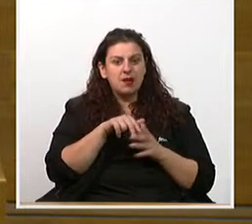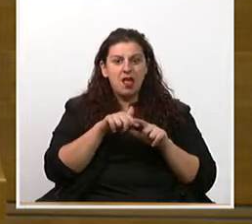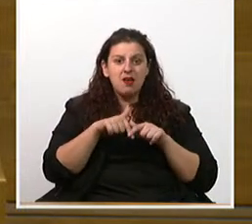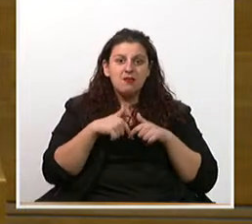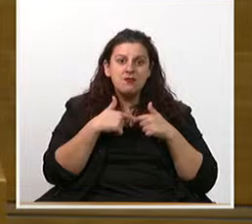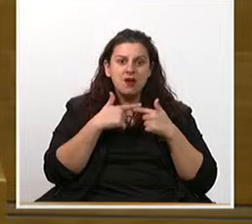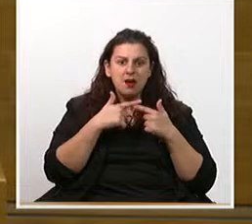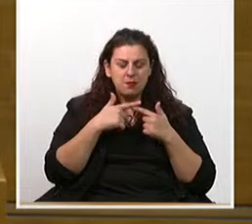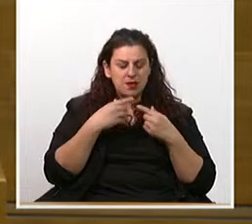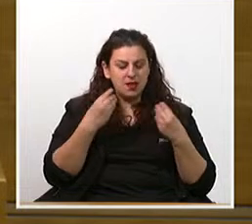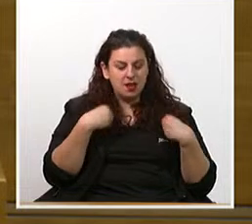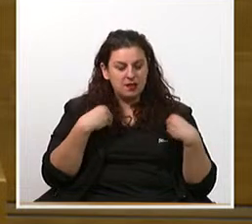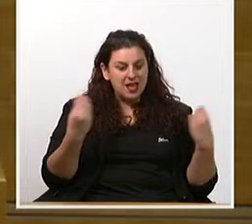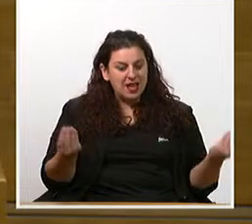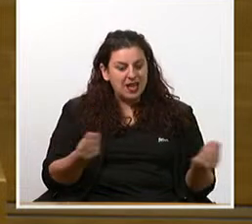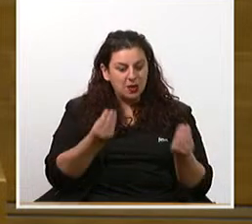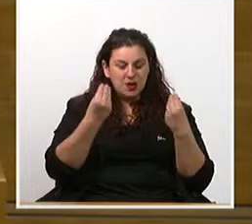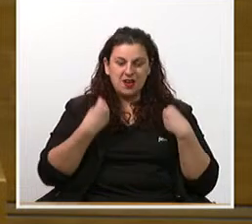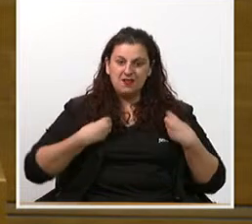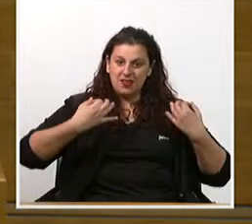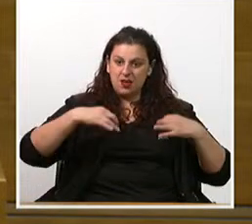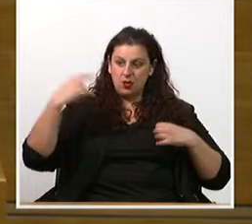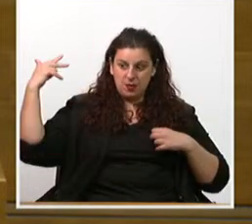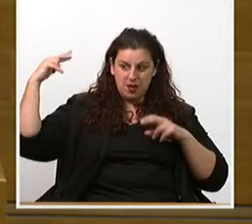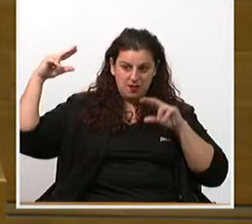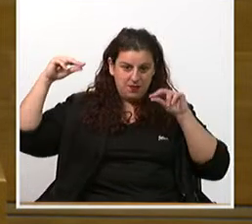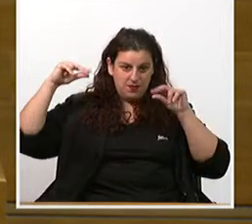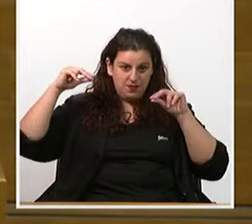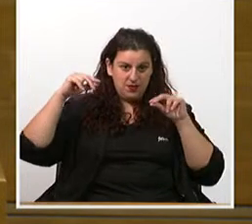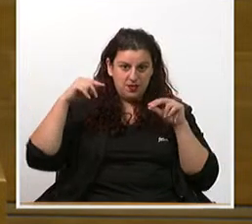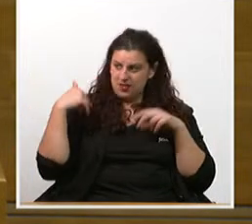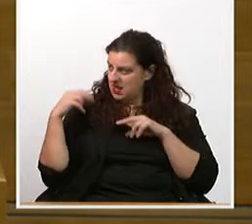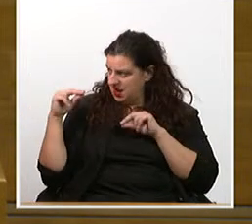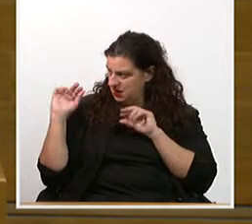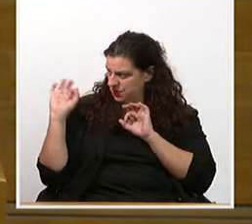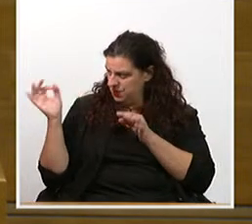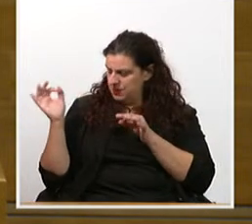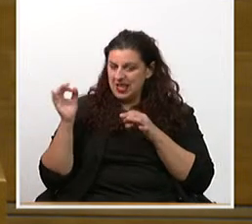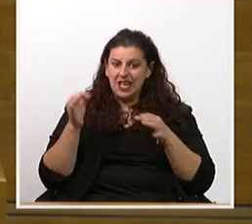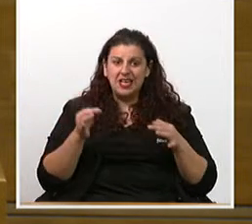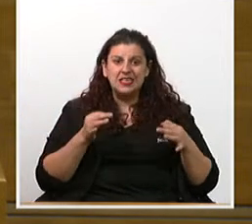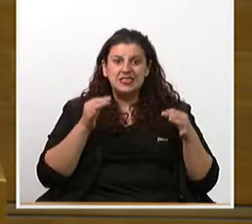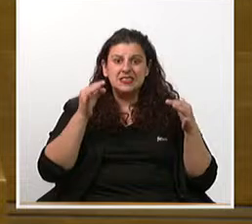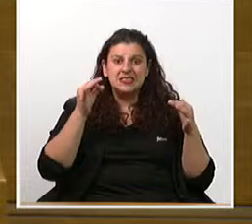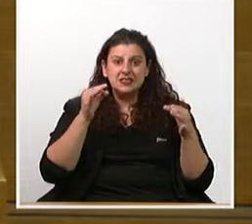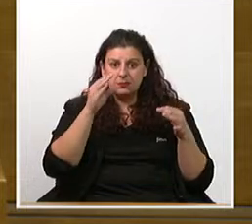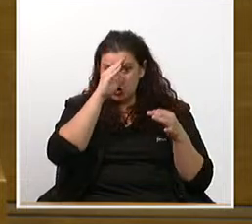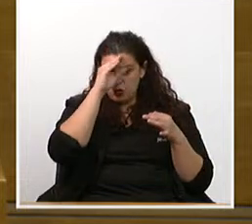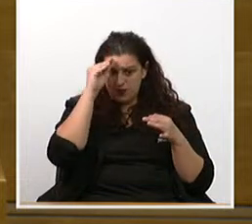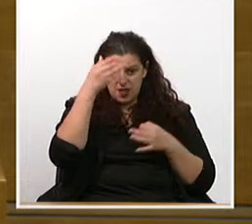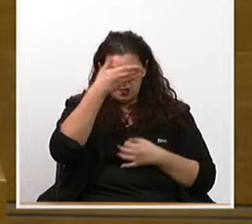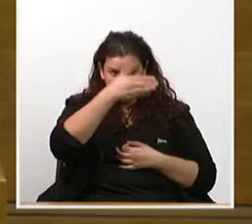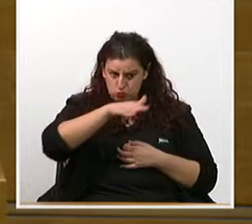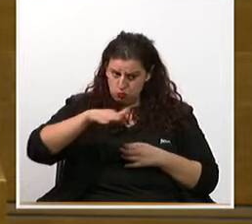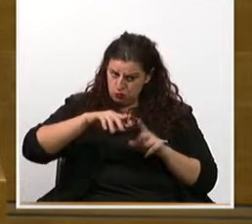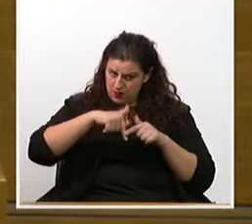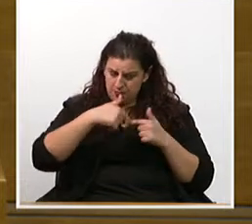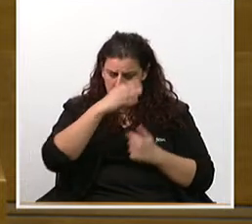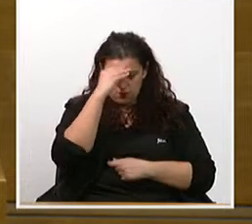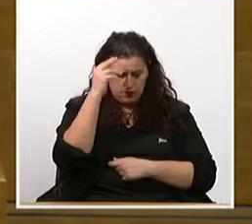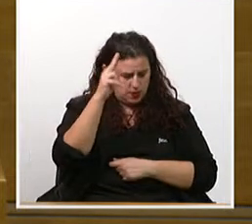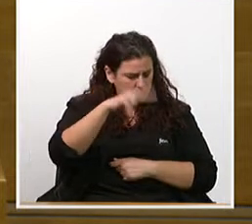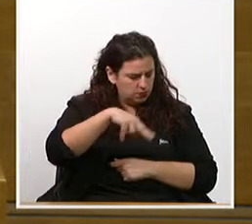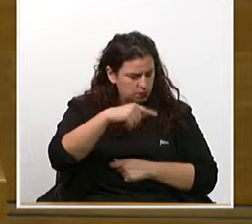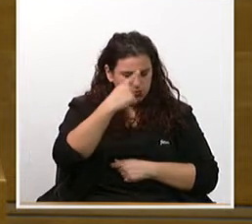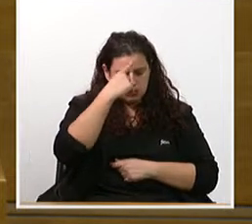puedan recuperar su vida normal cuanto antes a cabo siempre sin olvidar a las víctimas mortales y a sus familias a las que